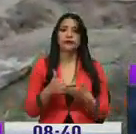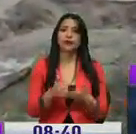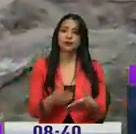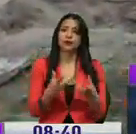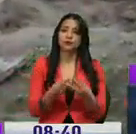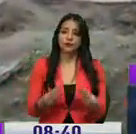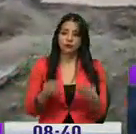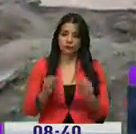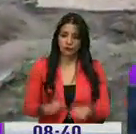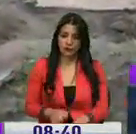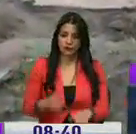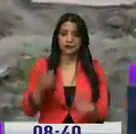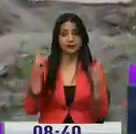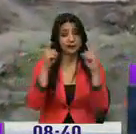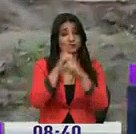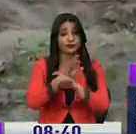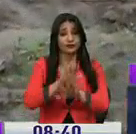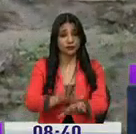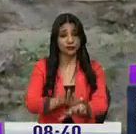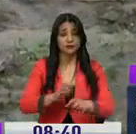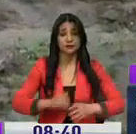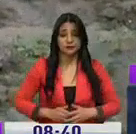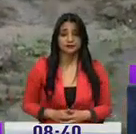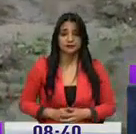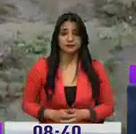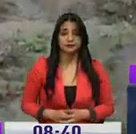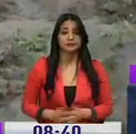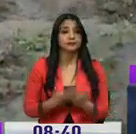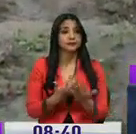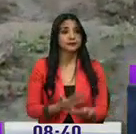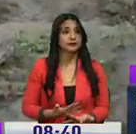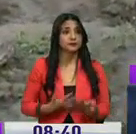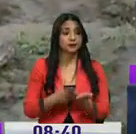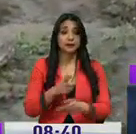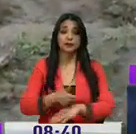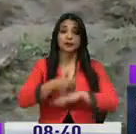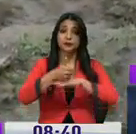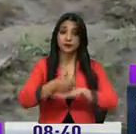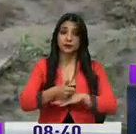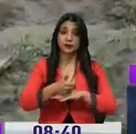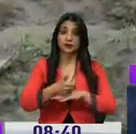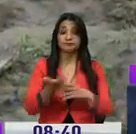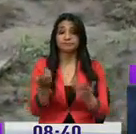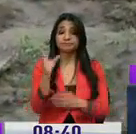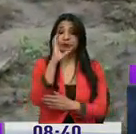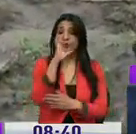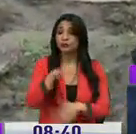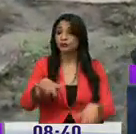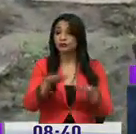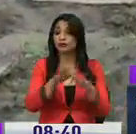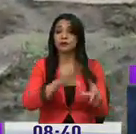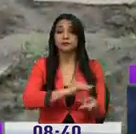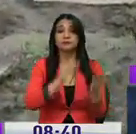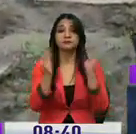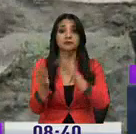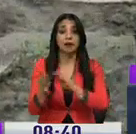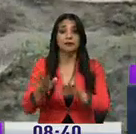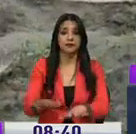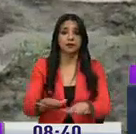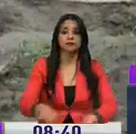sobrellevar esta difícil situación, mientras de alguna forma las autoridades buscan dónde poder reubicar a este